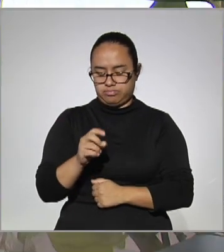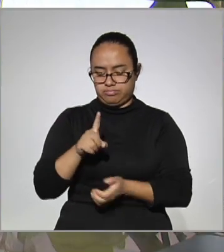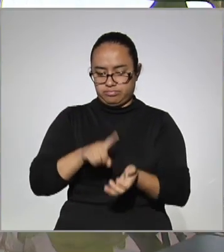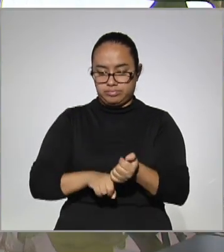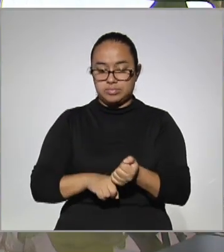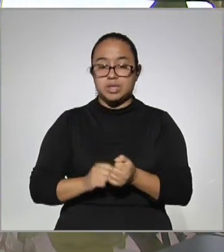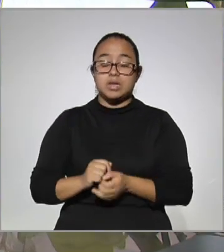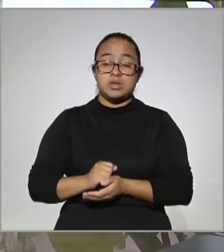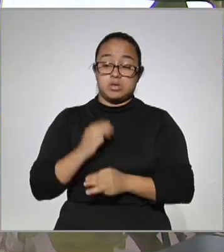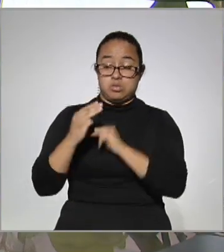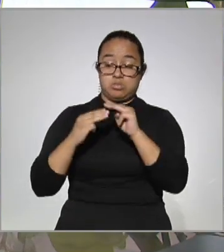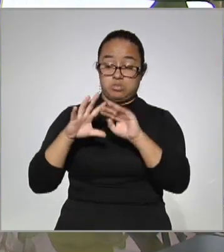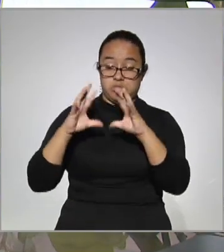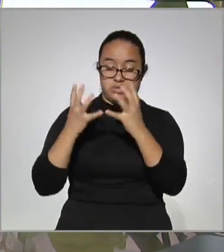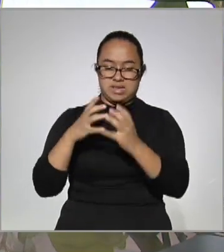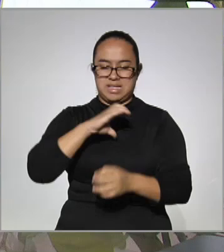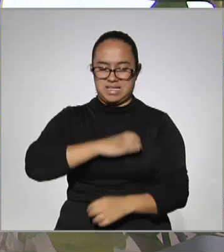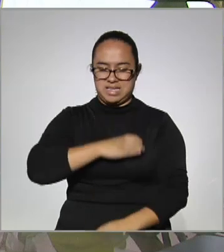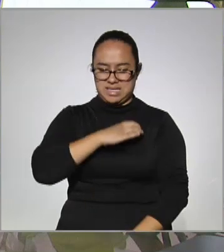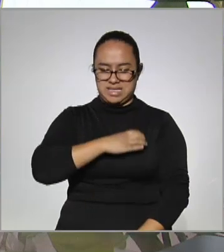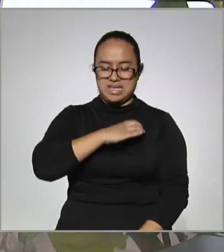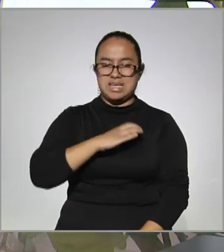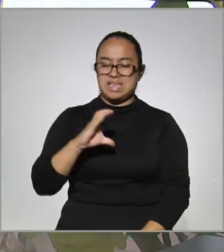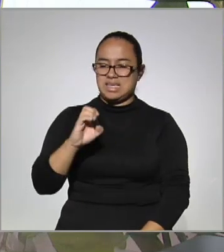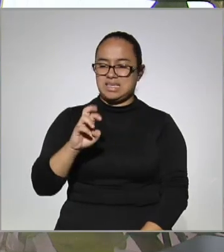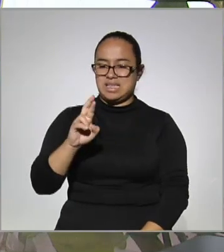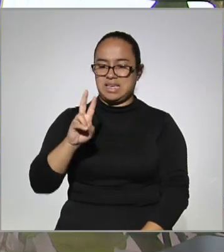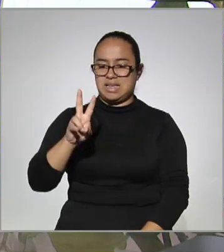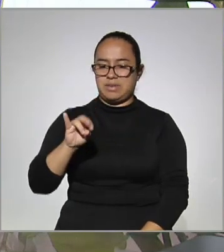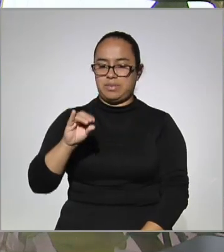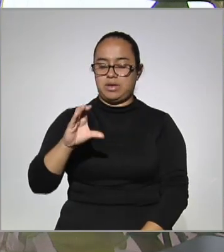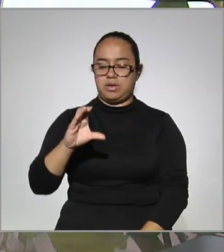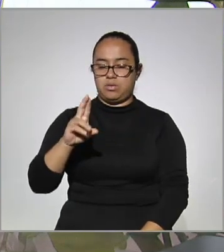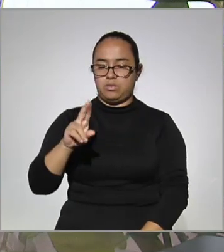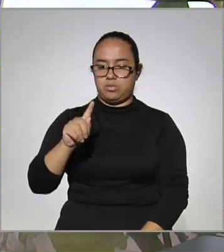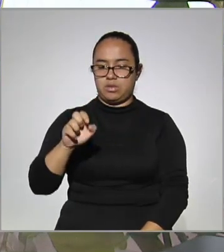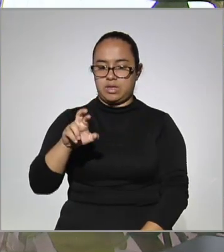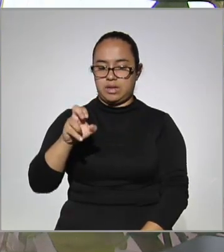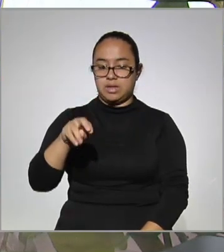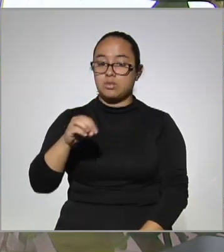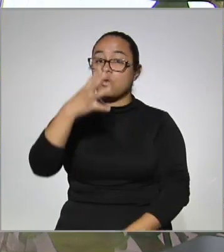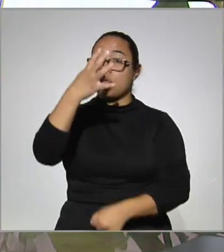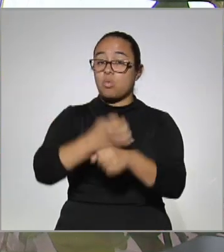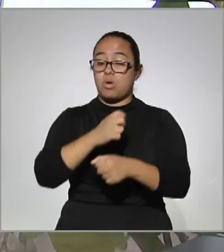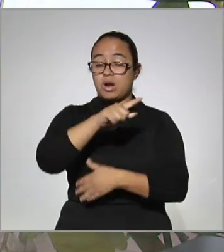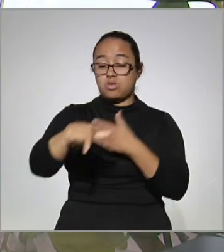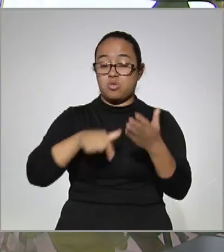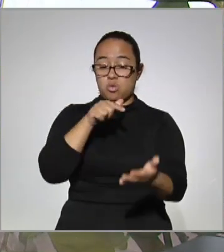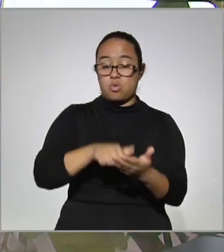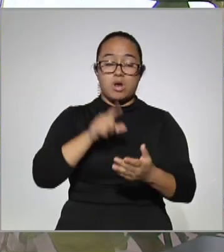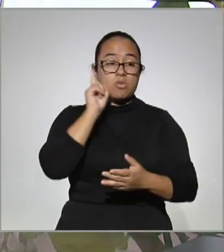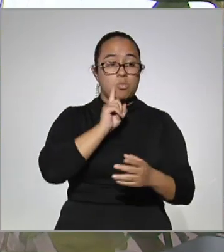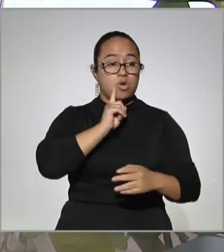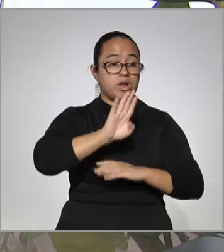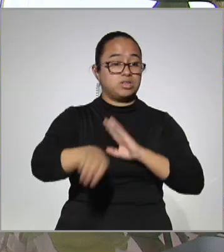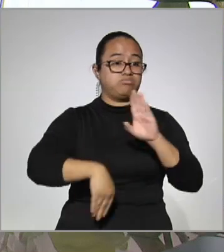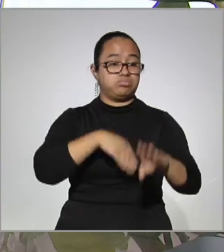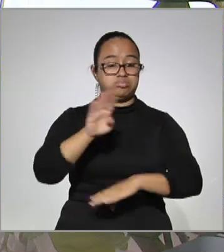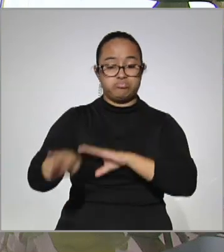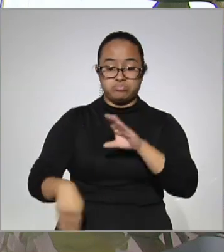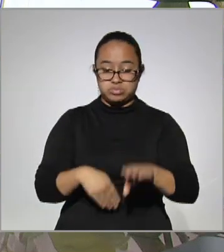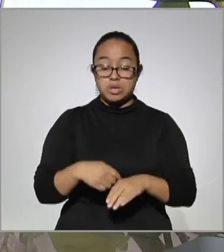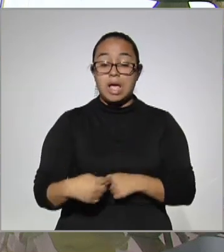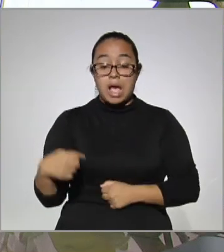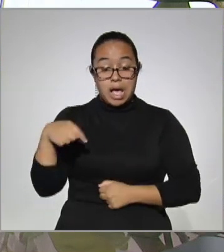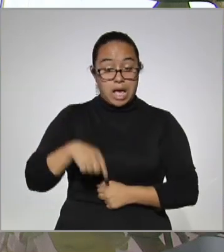mundial, el cáncer cervicuterino significa el cuarto lugar de muertes en las mujeres. En